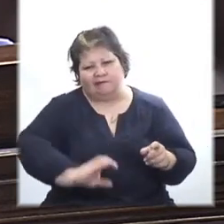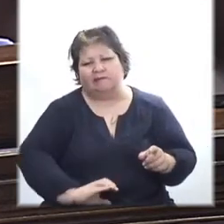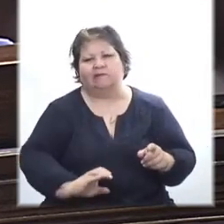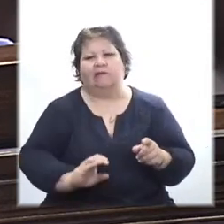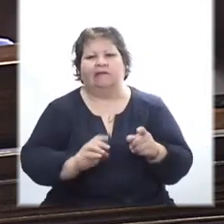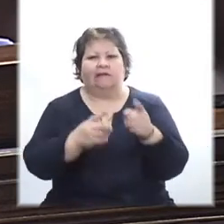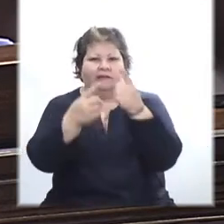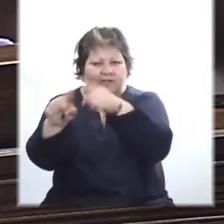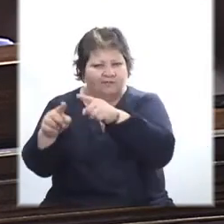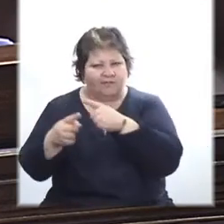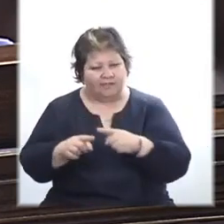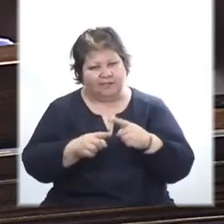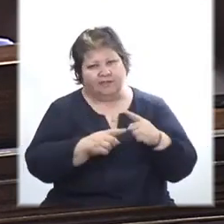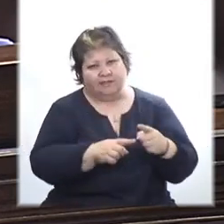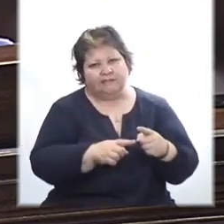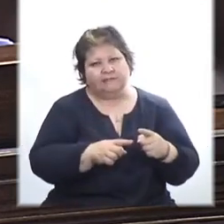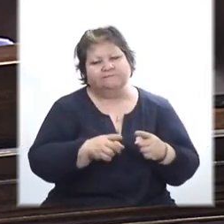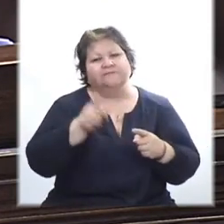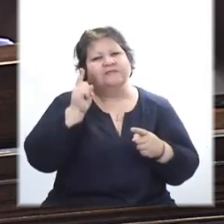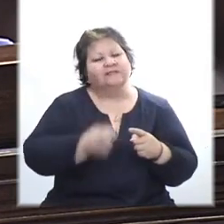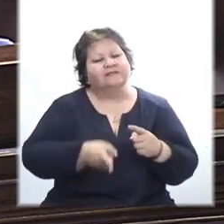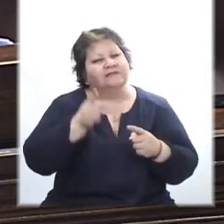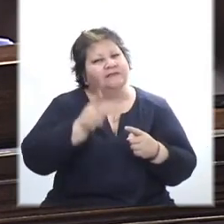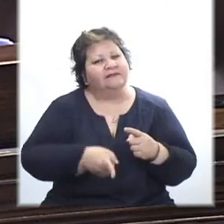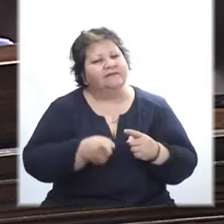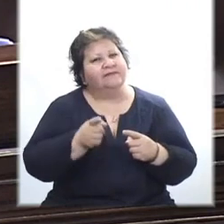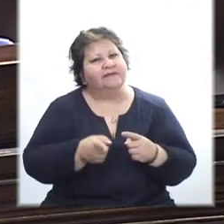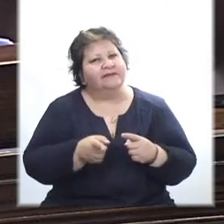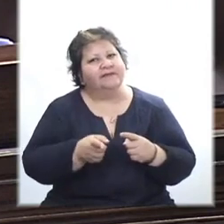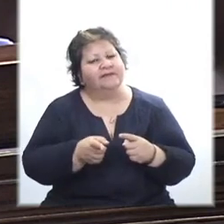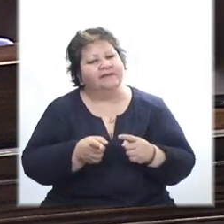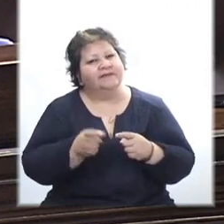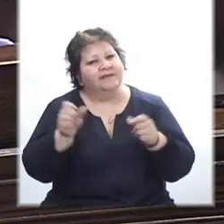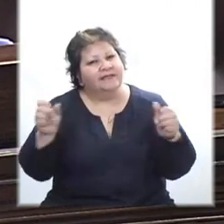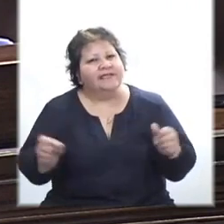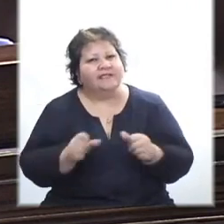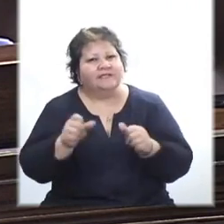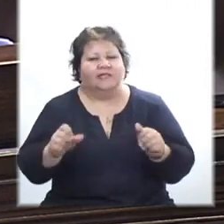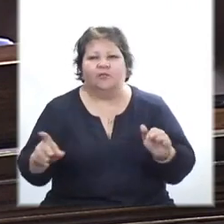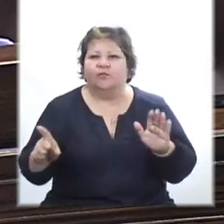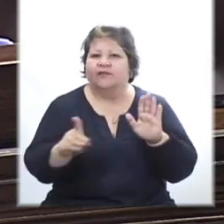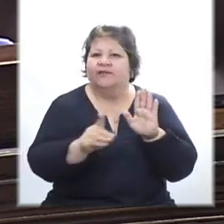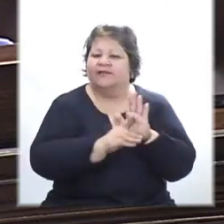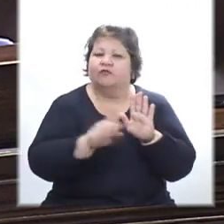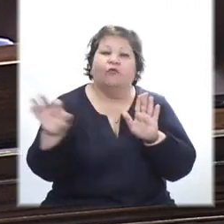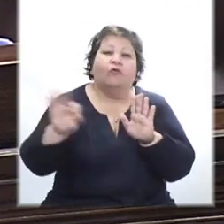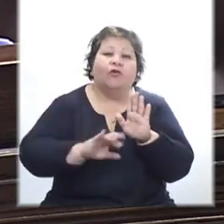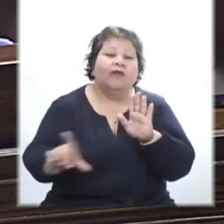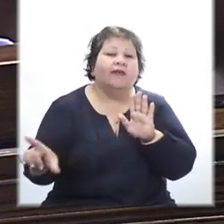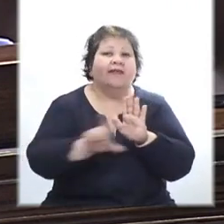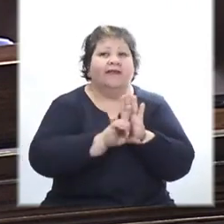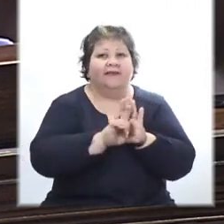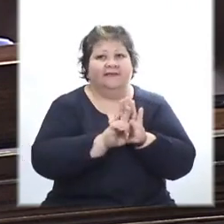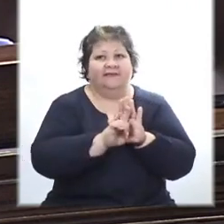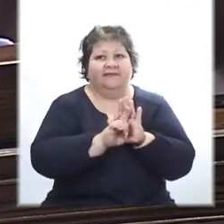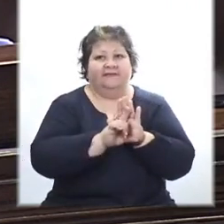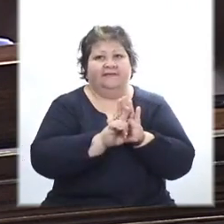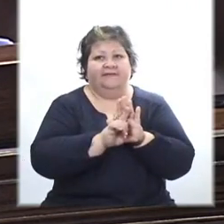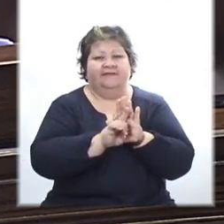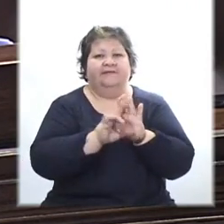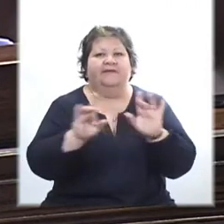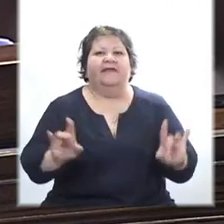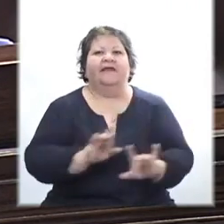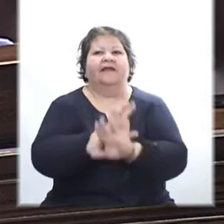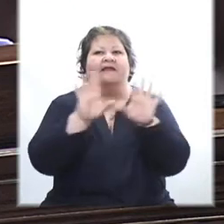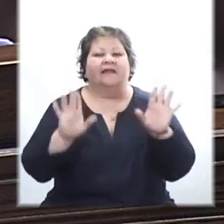nos parece de que se debe de hacer un decreto o una ley que especifique hasta dónde se